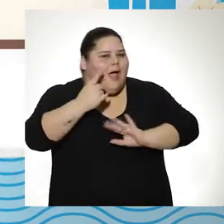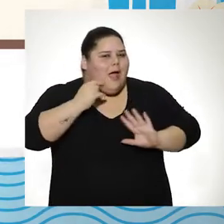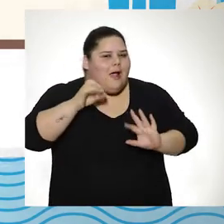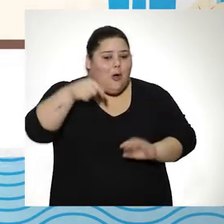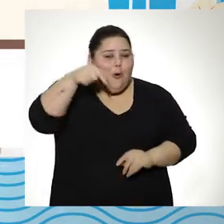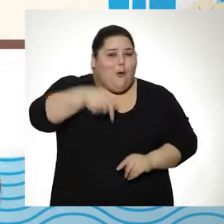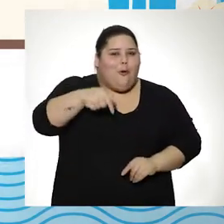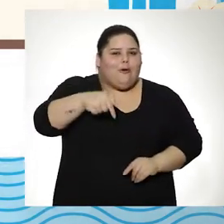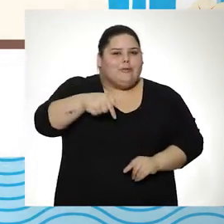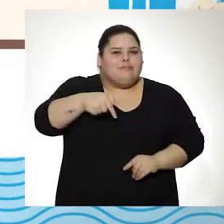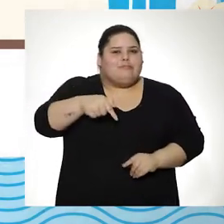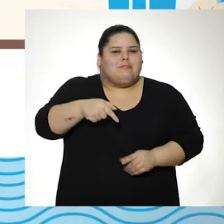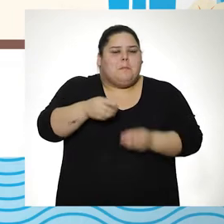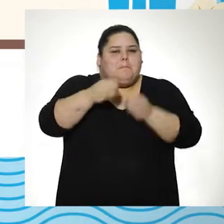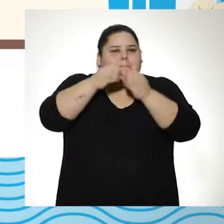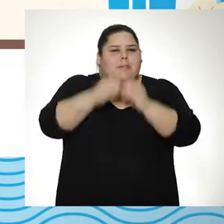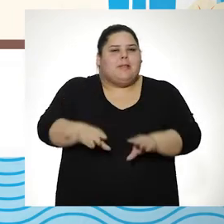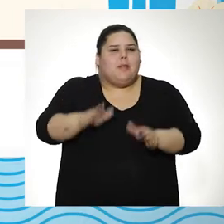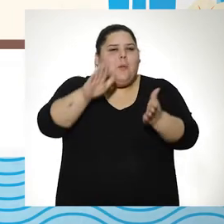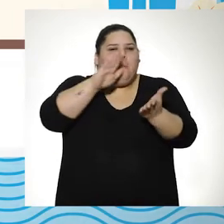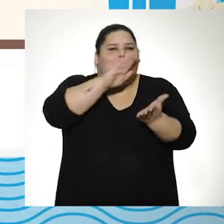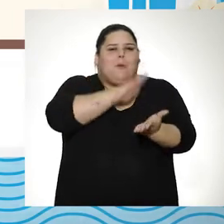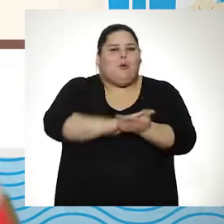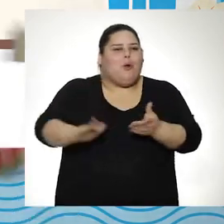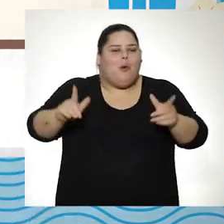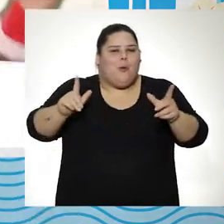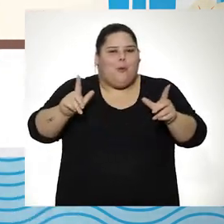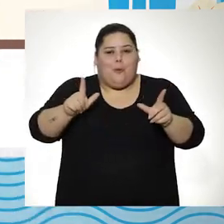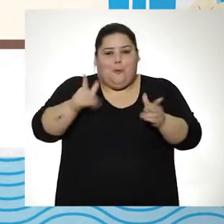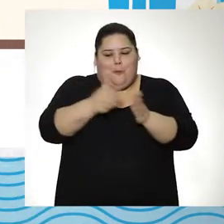el día de hoy inauguramos un nuevo segmento.